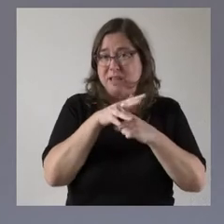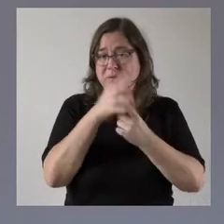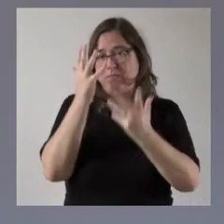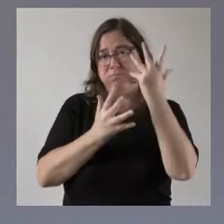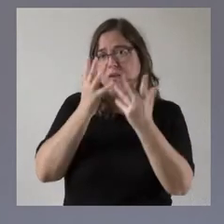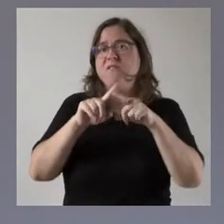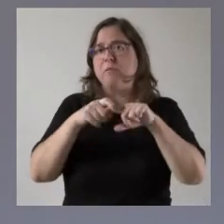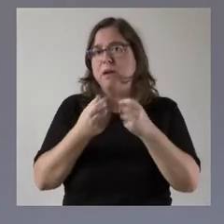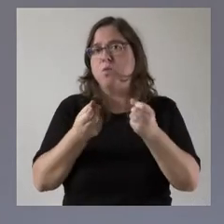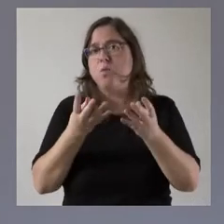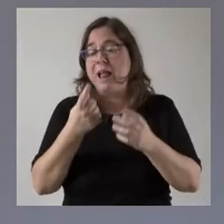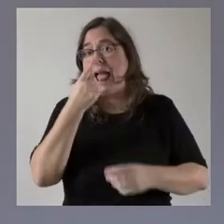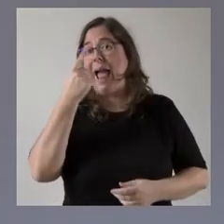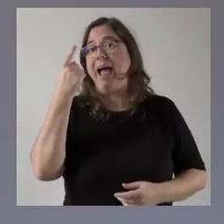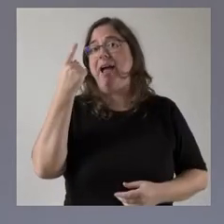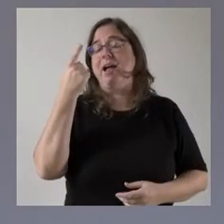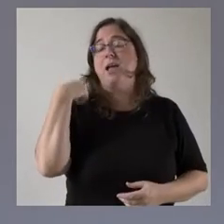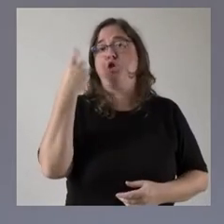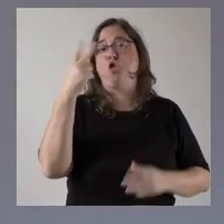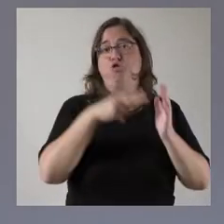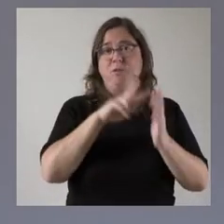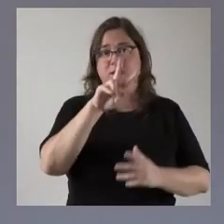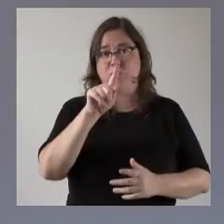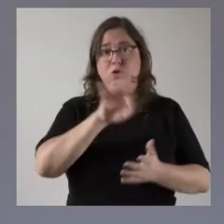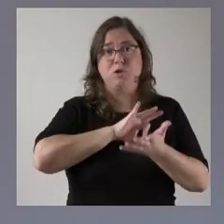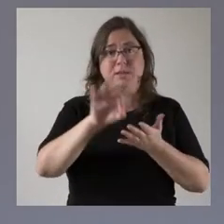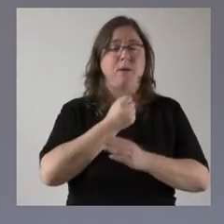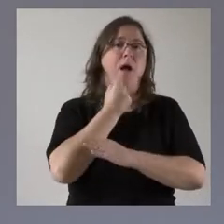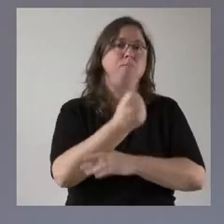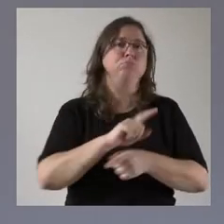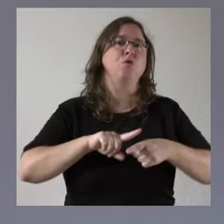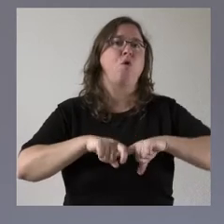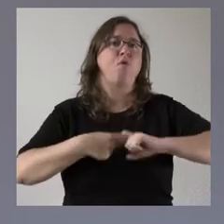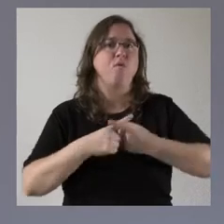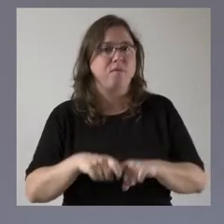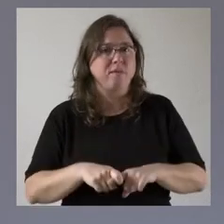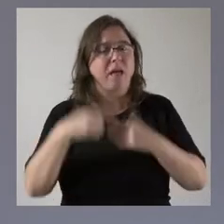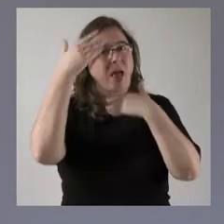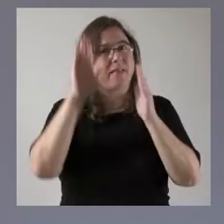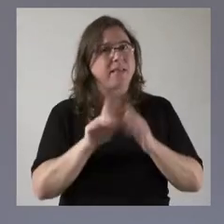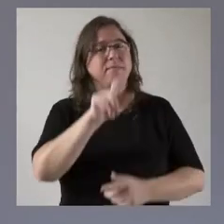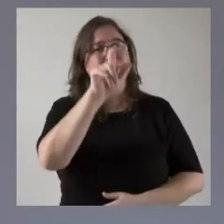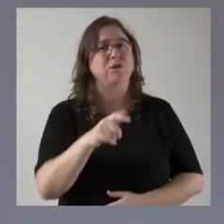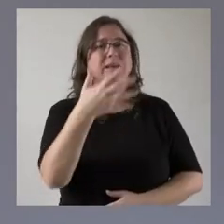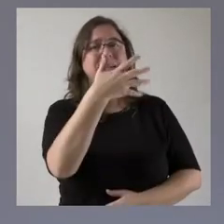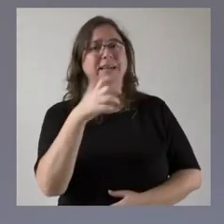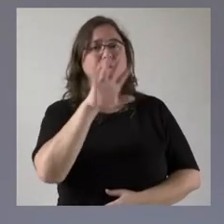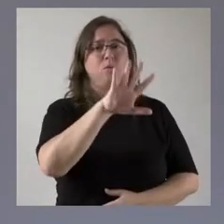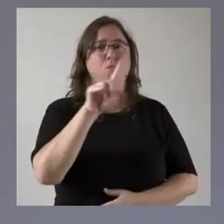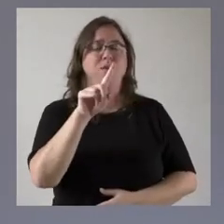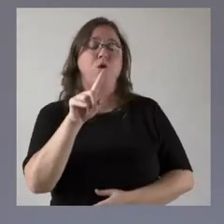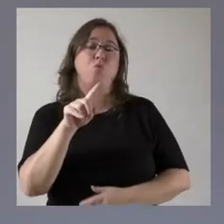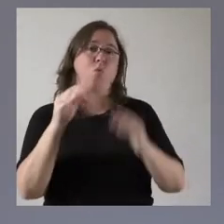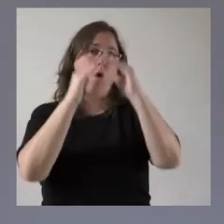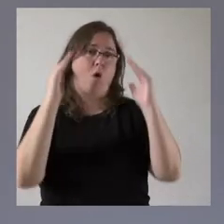Por ejemplo en el año 2021 el servicio de apoyo familiar atendió a 551 hogares